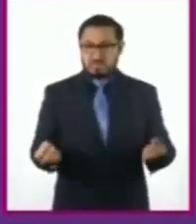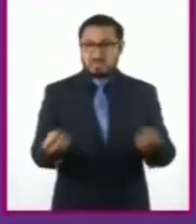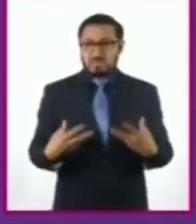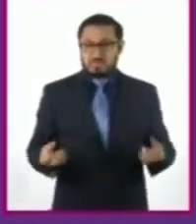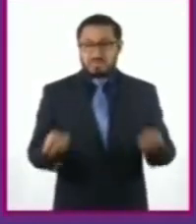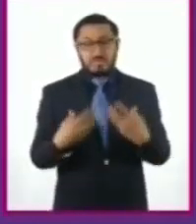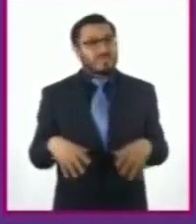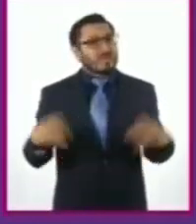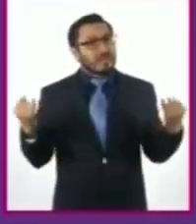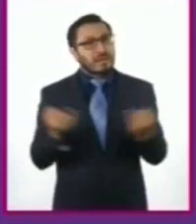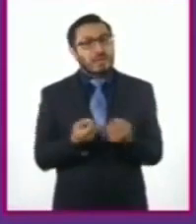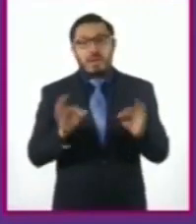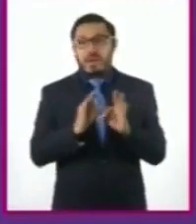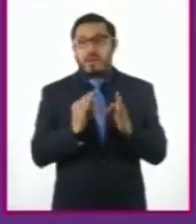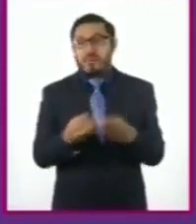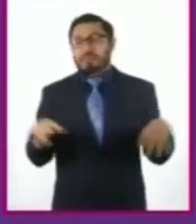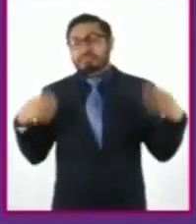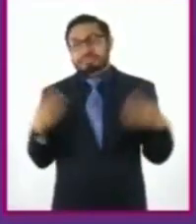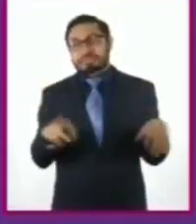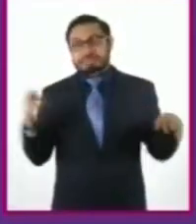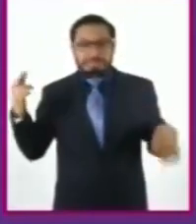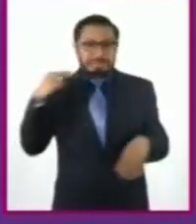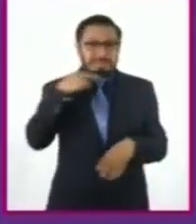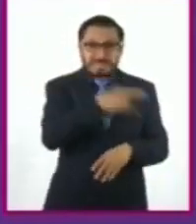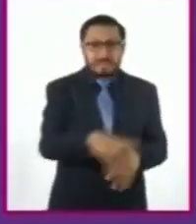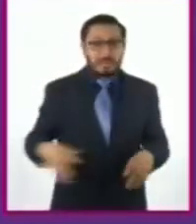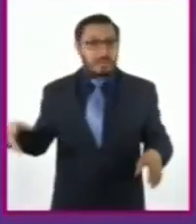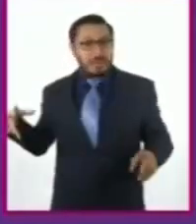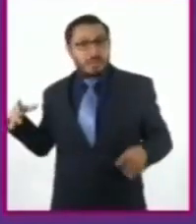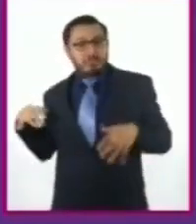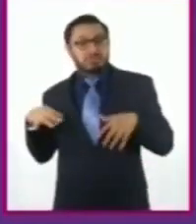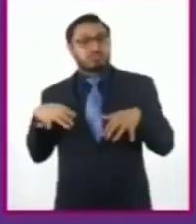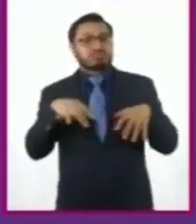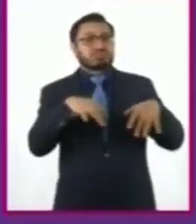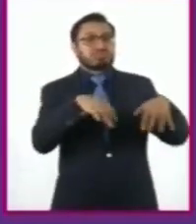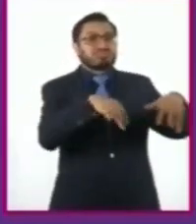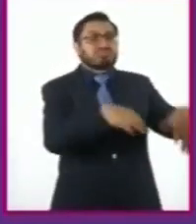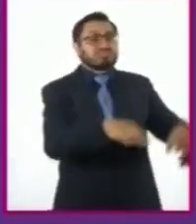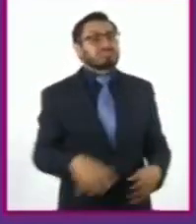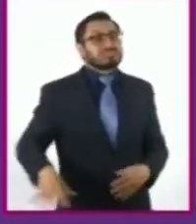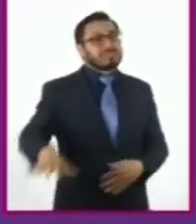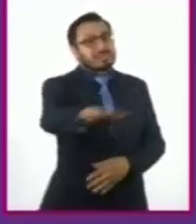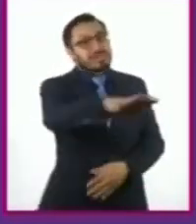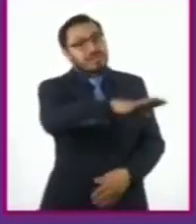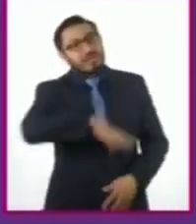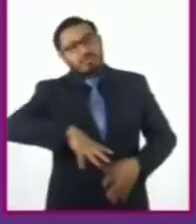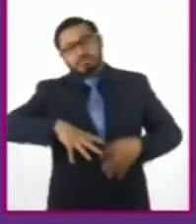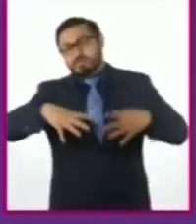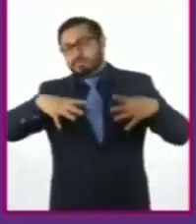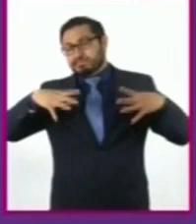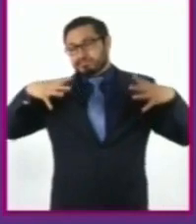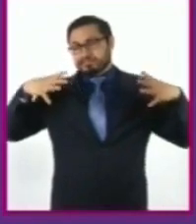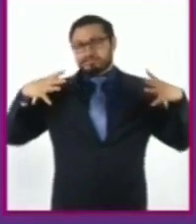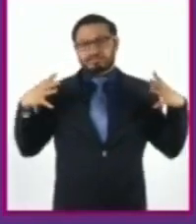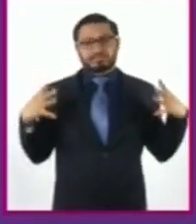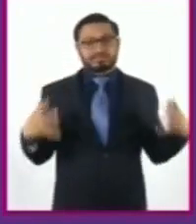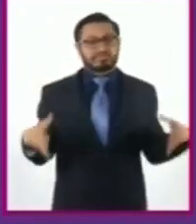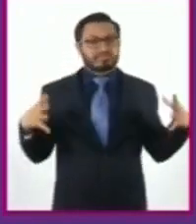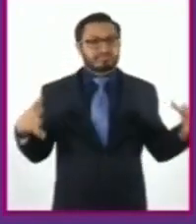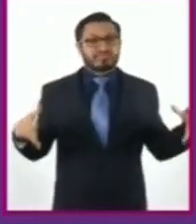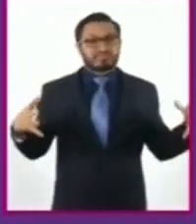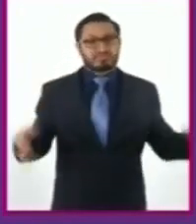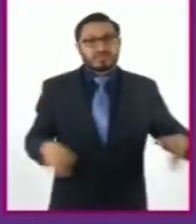extraordinariamente rápida, se conquistó un territorio inmenso un territorio mucho más